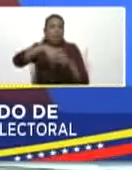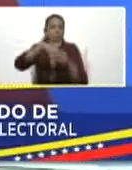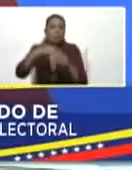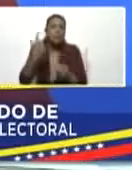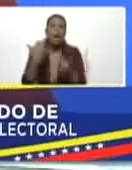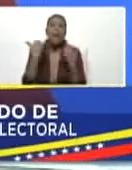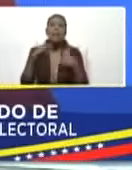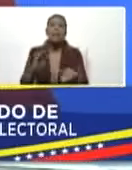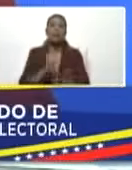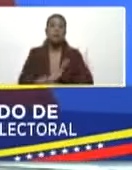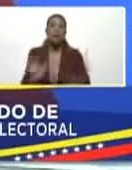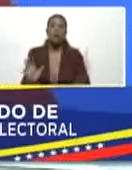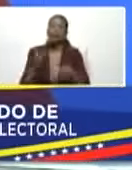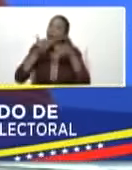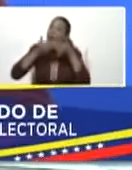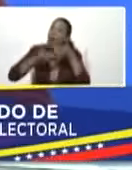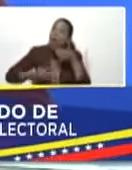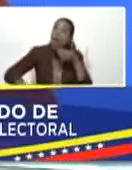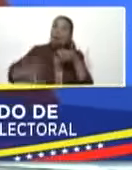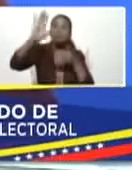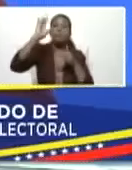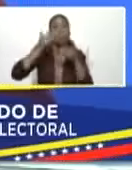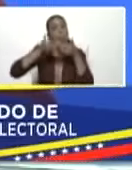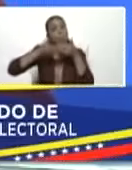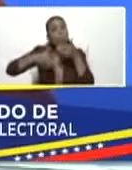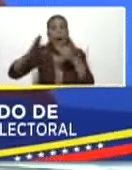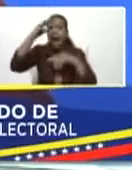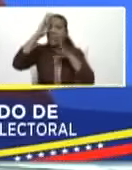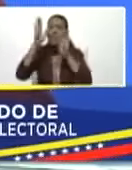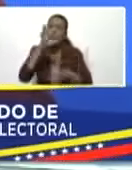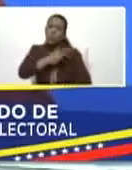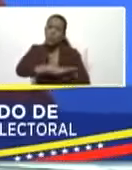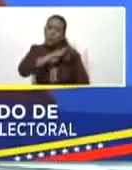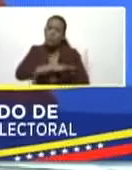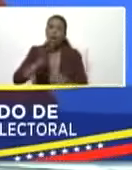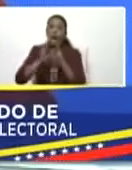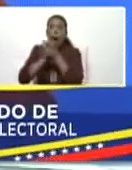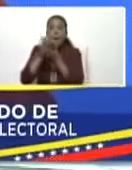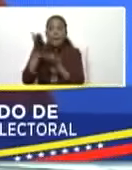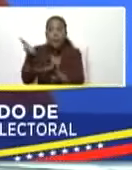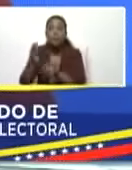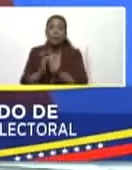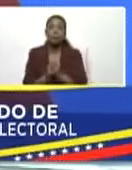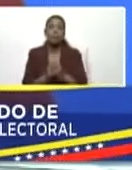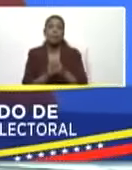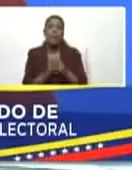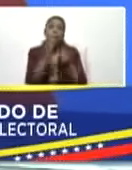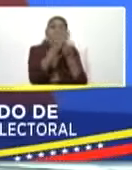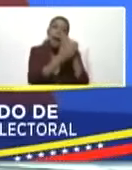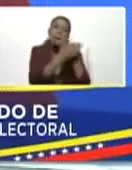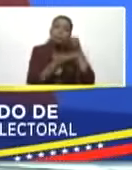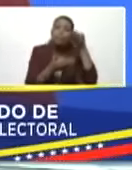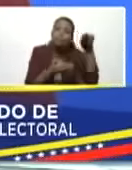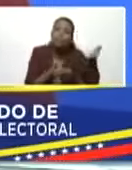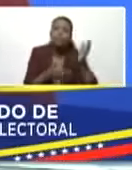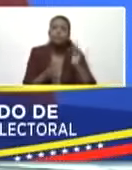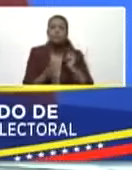esto nos tiene que servir para muchísimas otras cosas, la atención social del compañero, el cariño